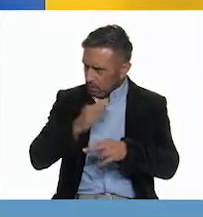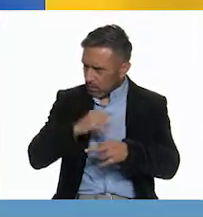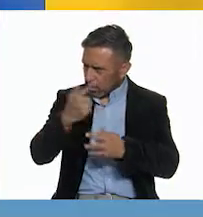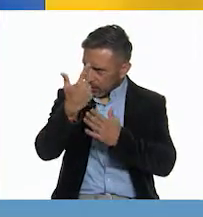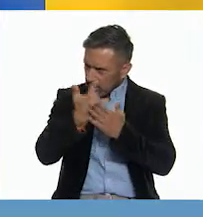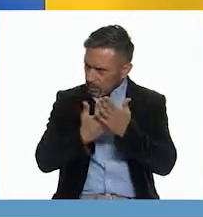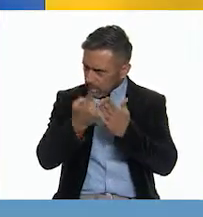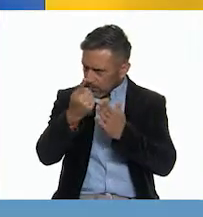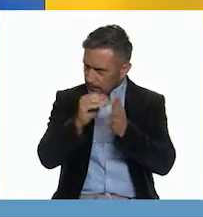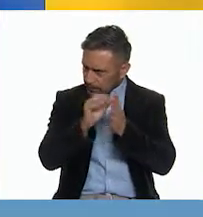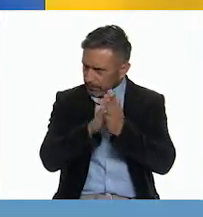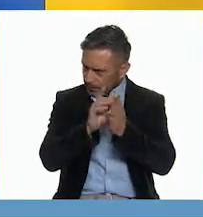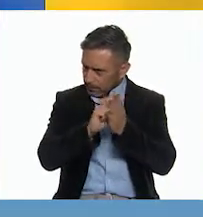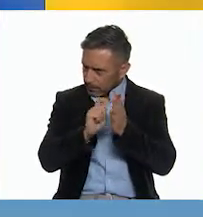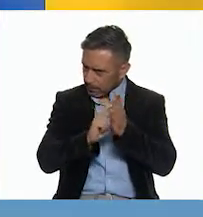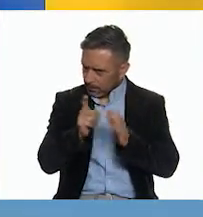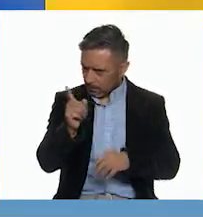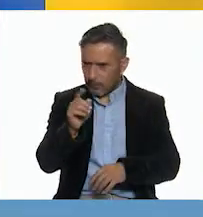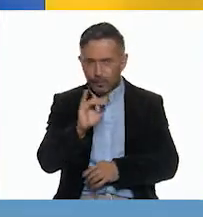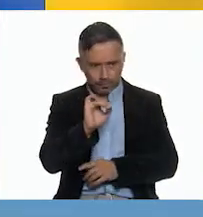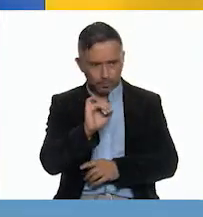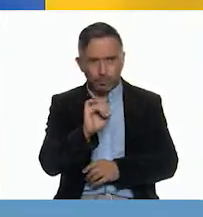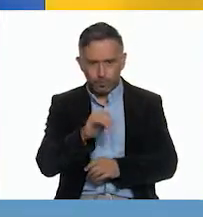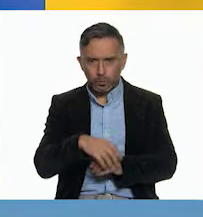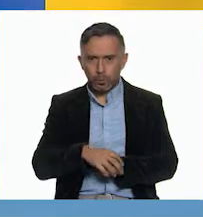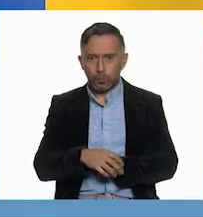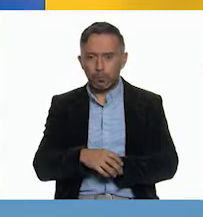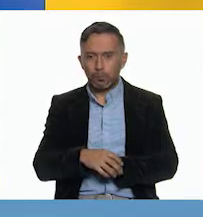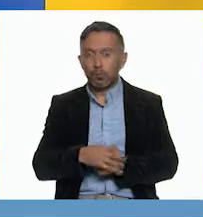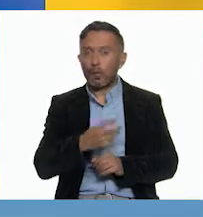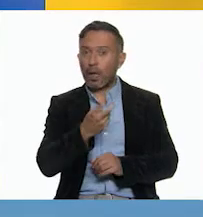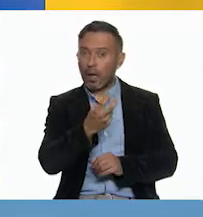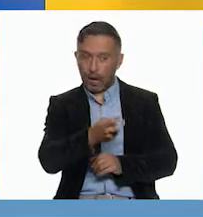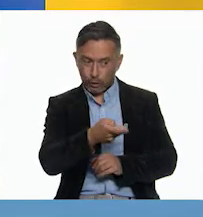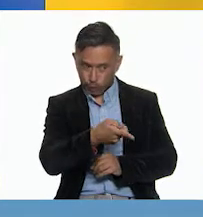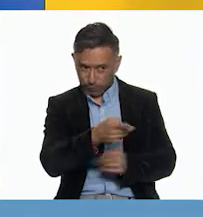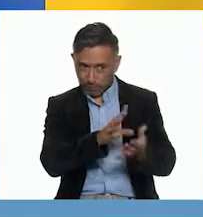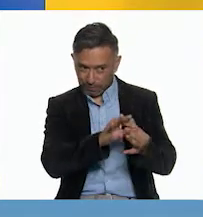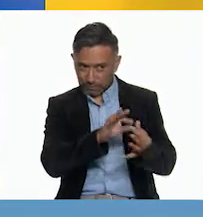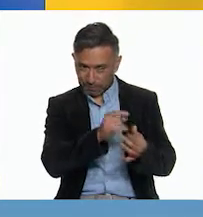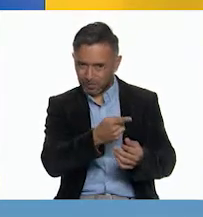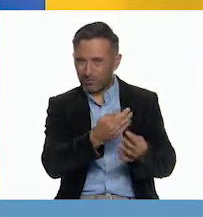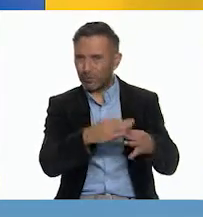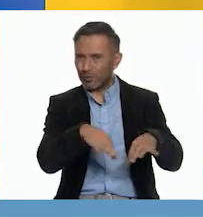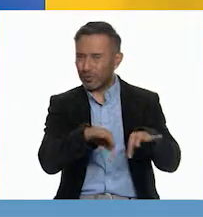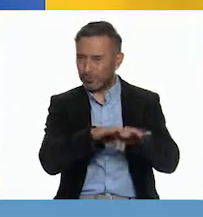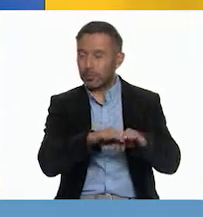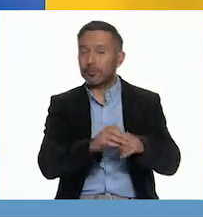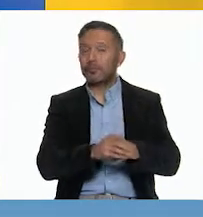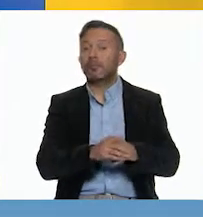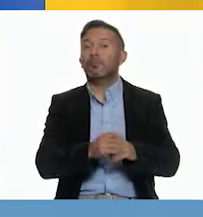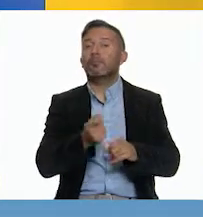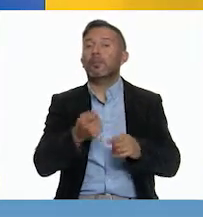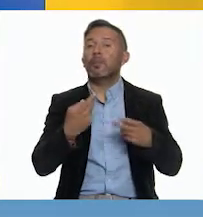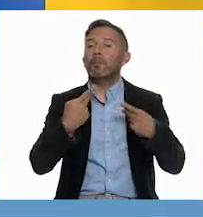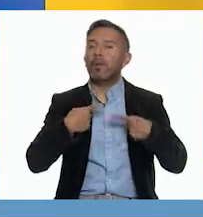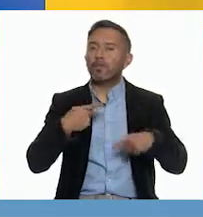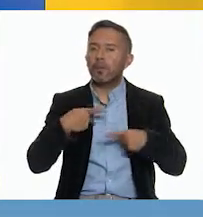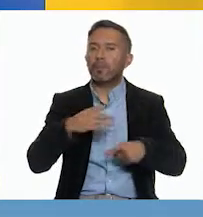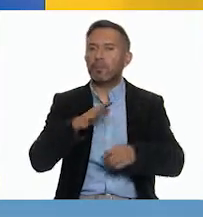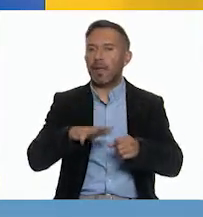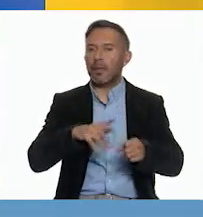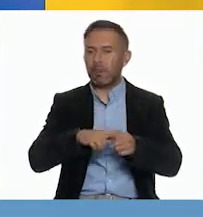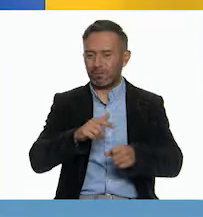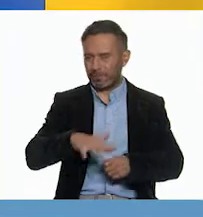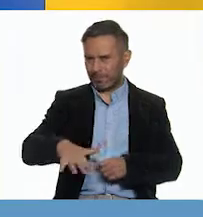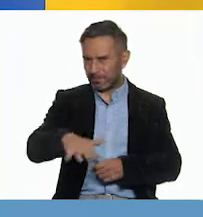María. Creo que ese es un dato muy importante respecto a las personas y animales que vivían en el